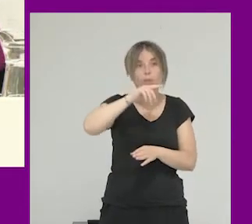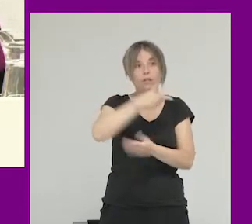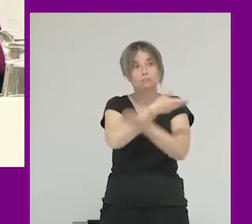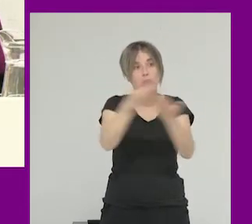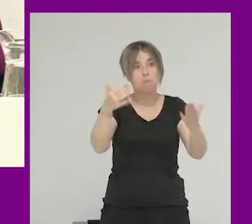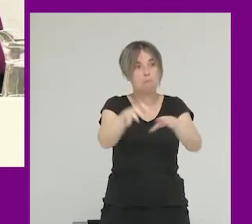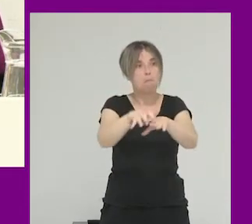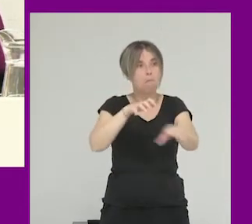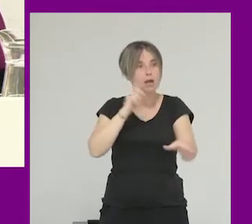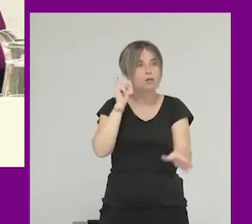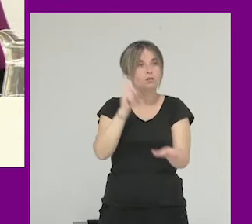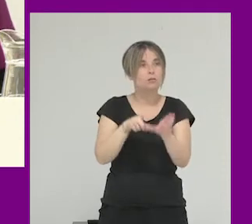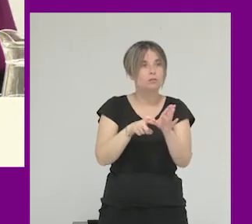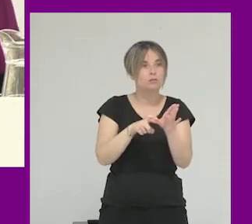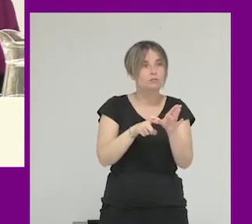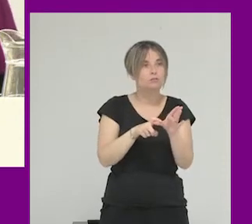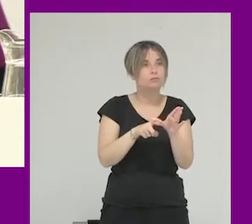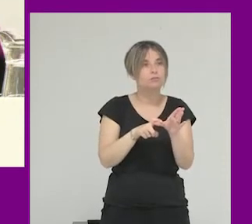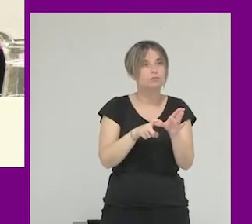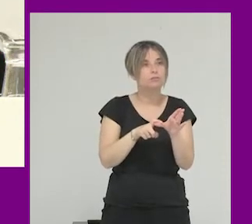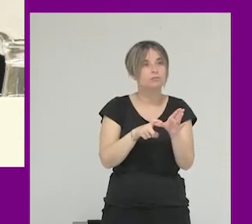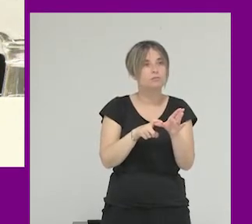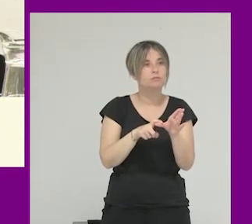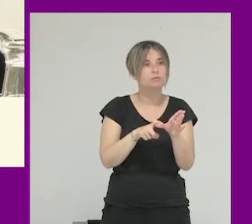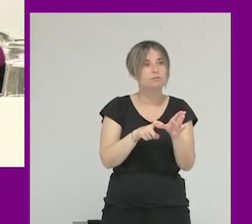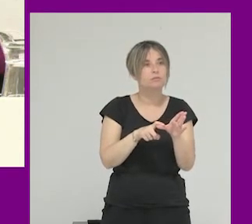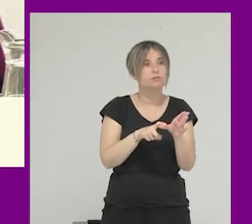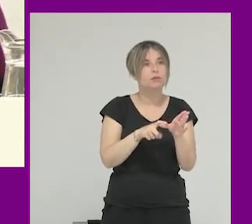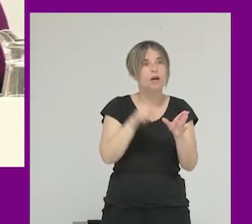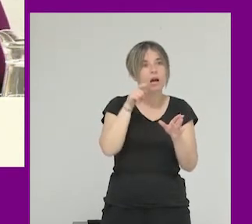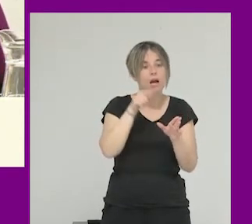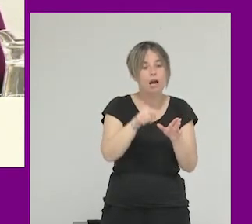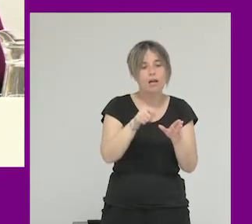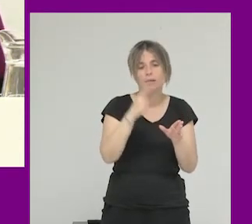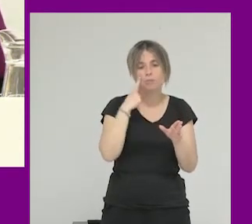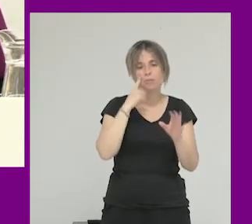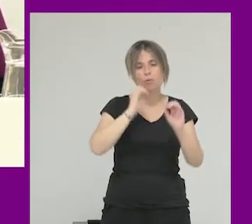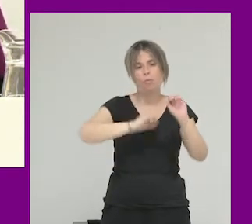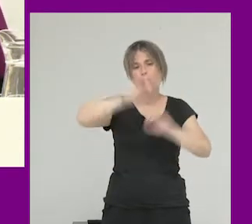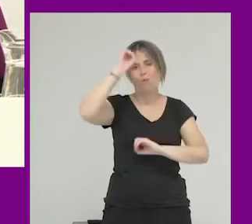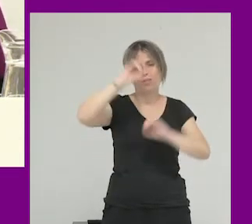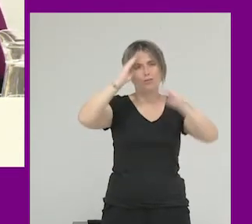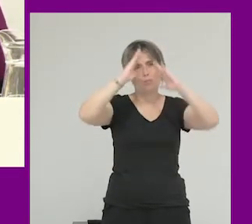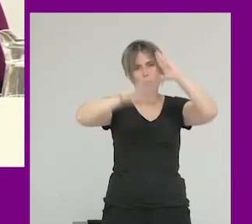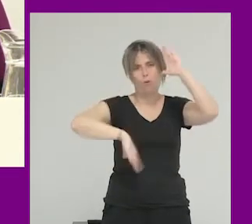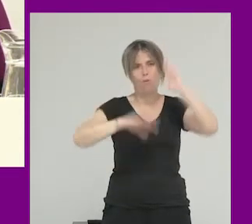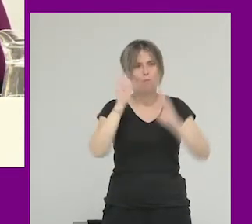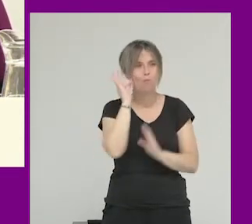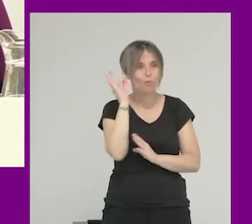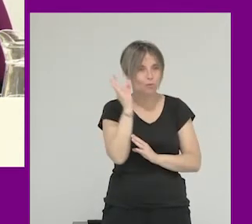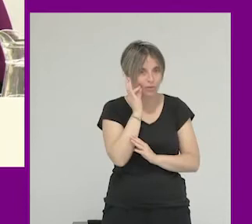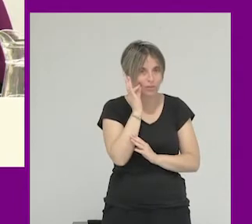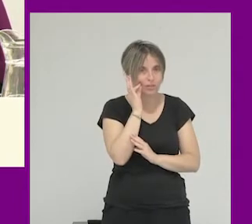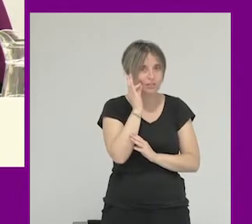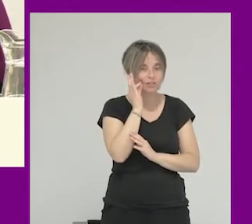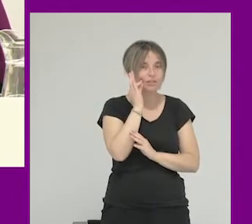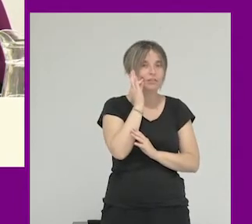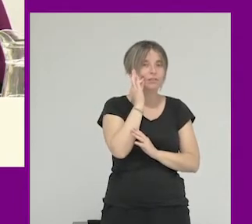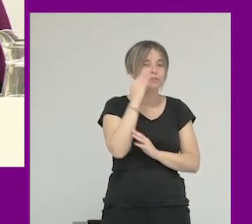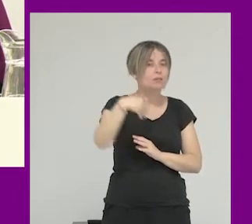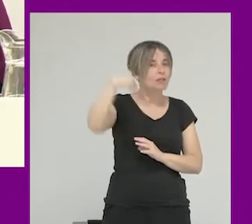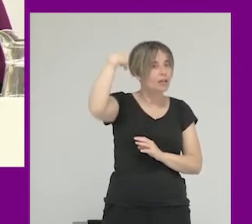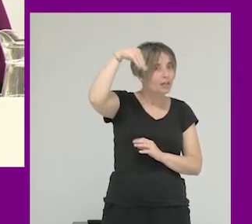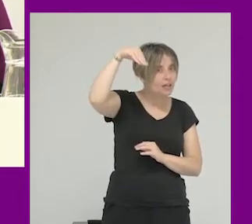mayoría de catedráticos, hay una inversa desproporción entre para ser